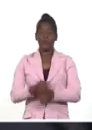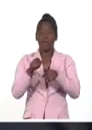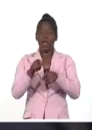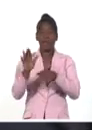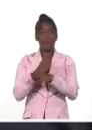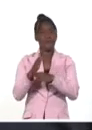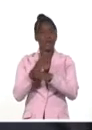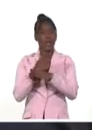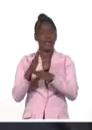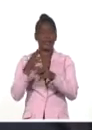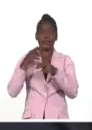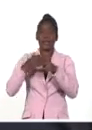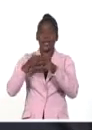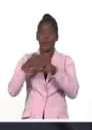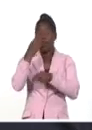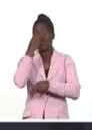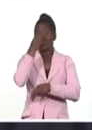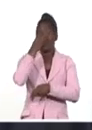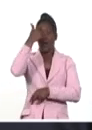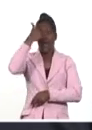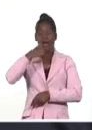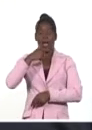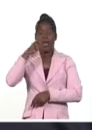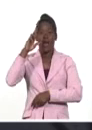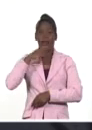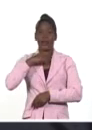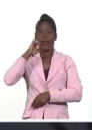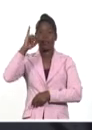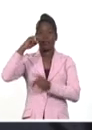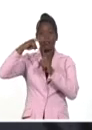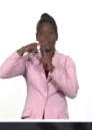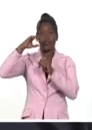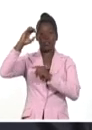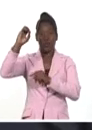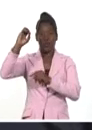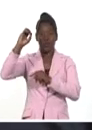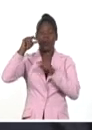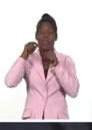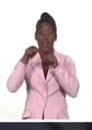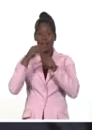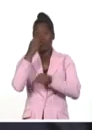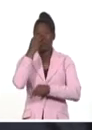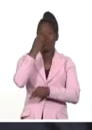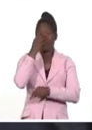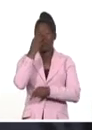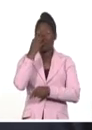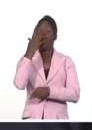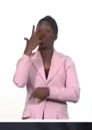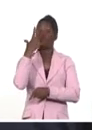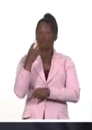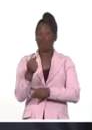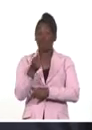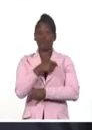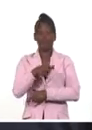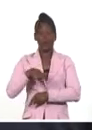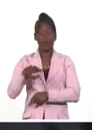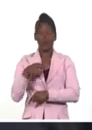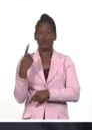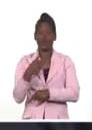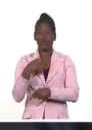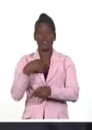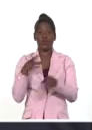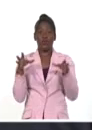¿Por qué? Porque nos hemos dado la tarea de hacer el circo tradicional cubano. Los reprises de payasos, como le llamamos así, los números de payasos, para que ustedes lo